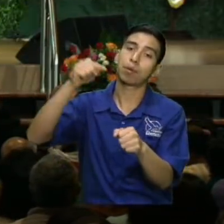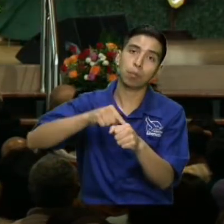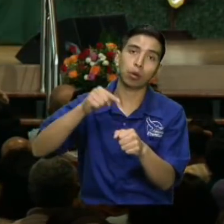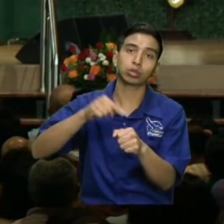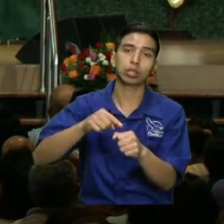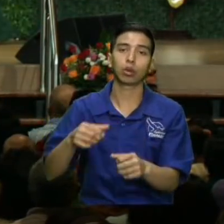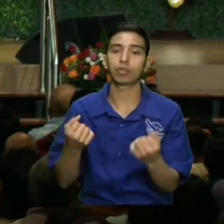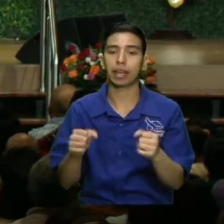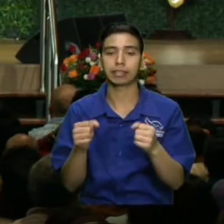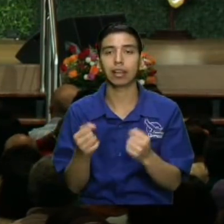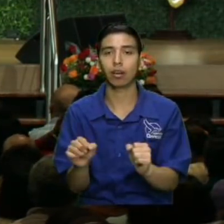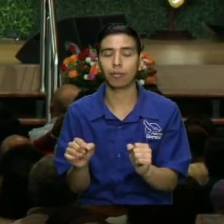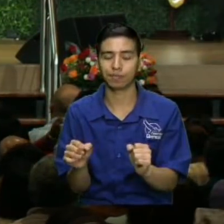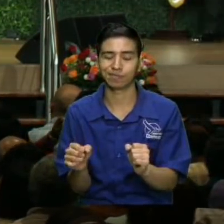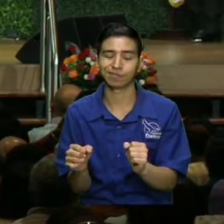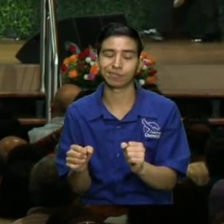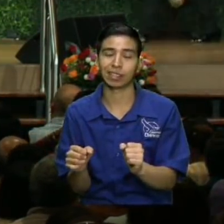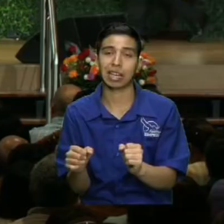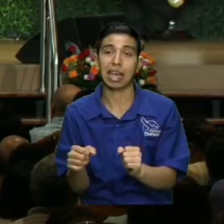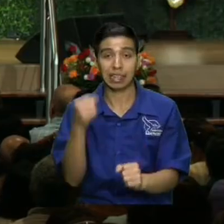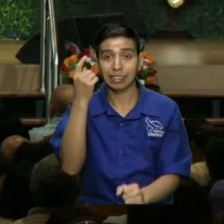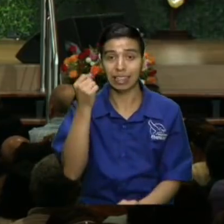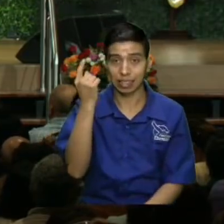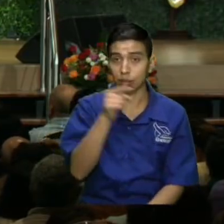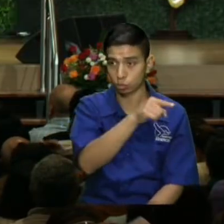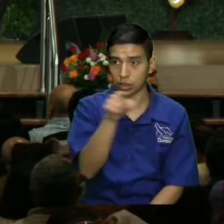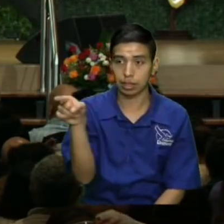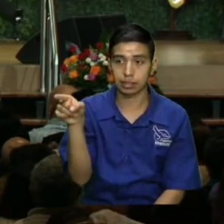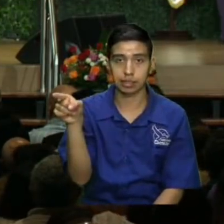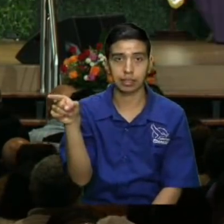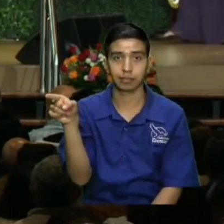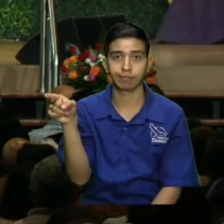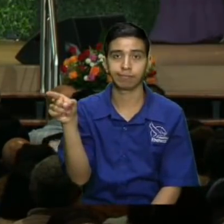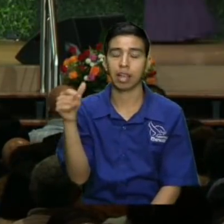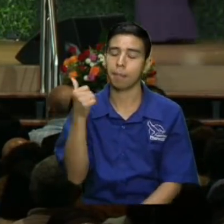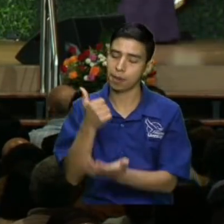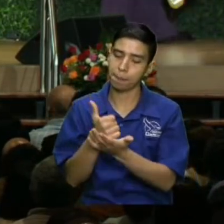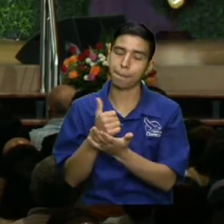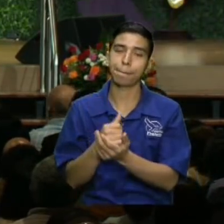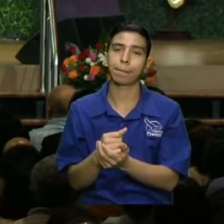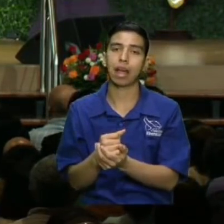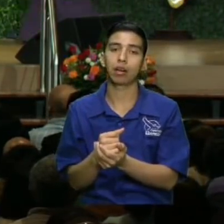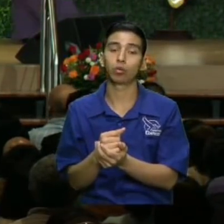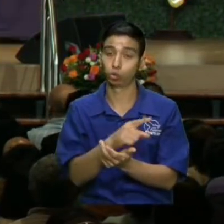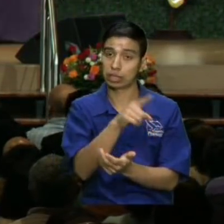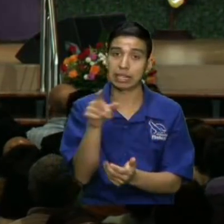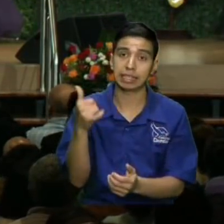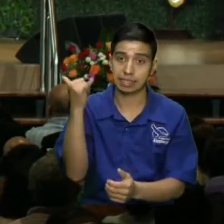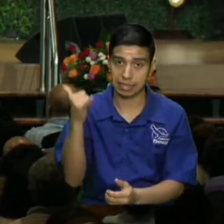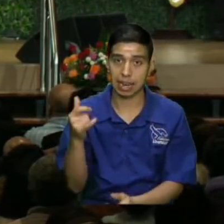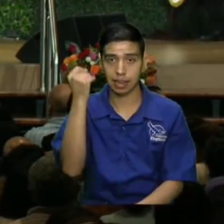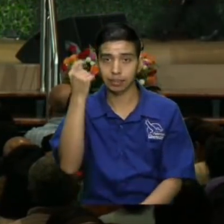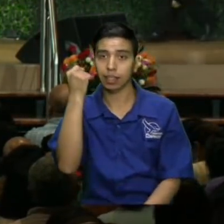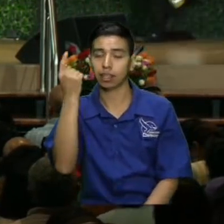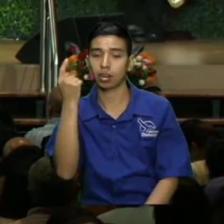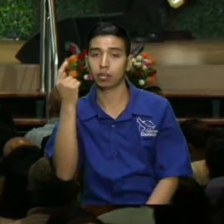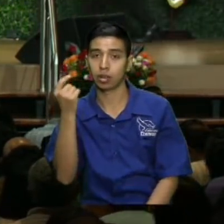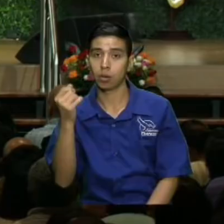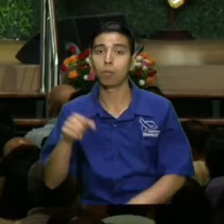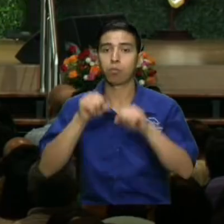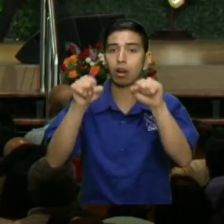Con el propósito claro de comprender. Una vez que comprendamos, vamos a poder llevar